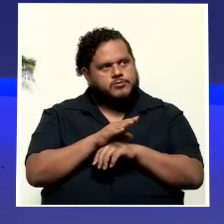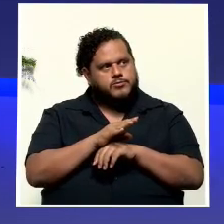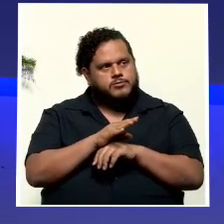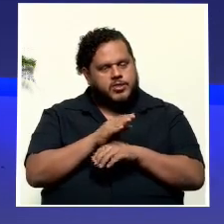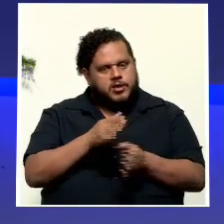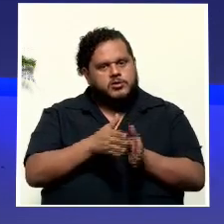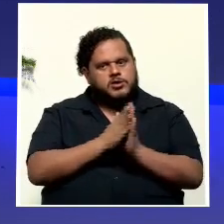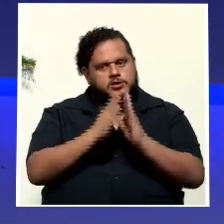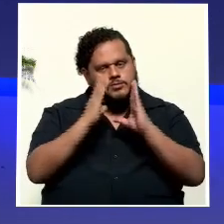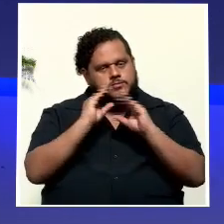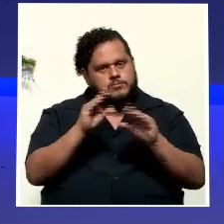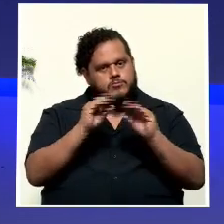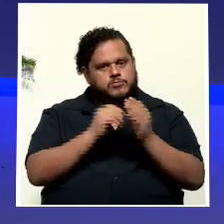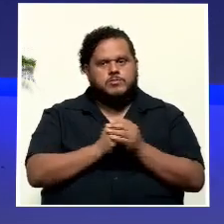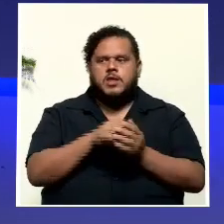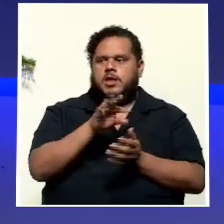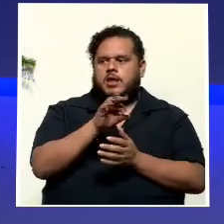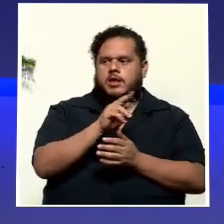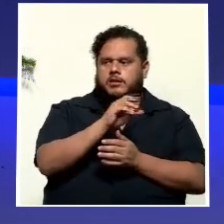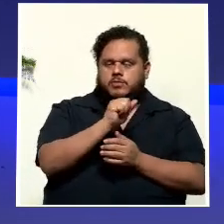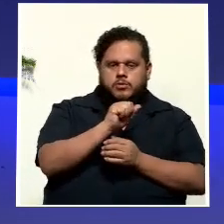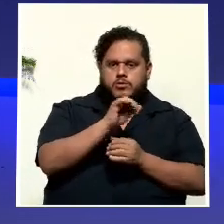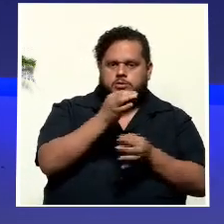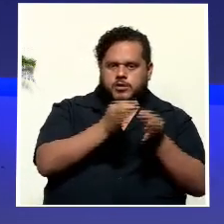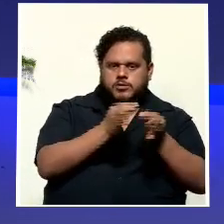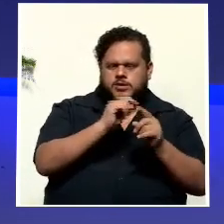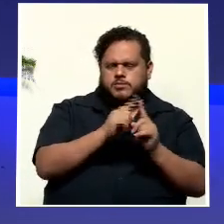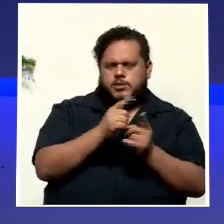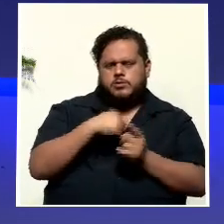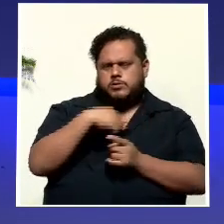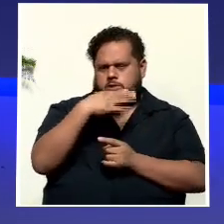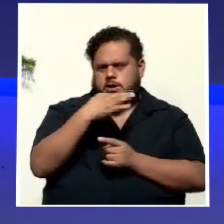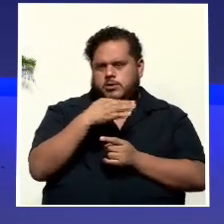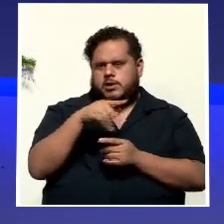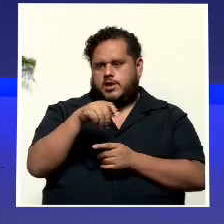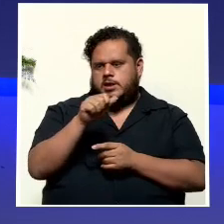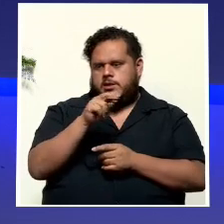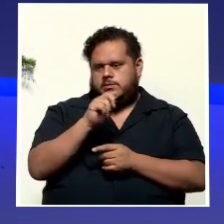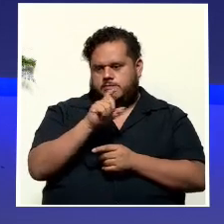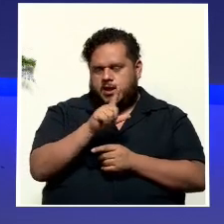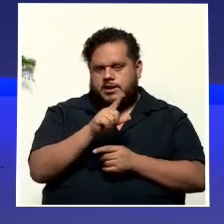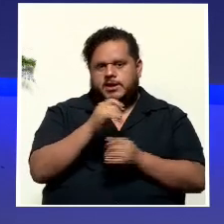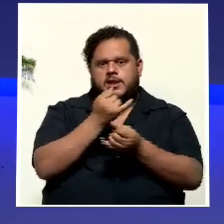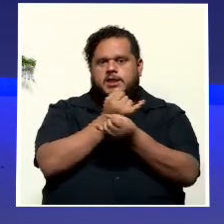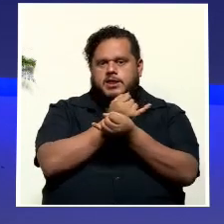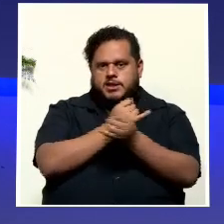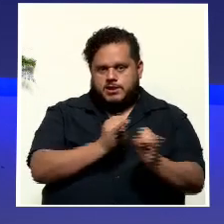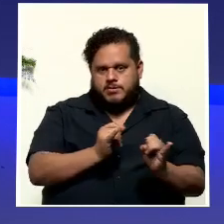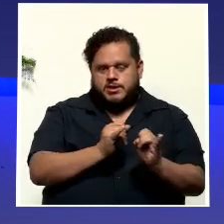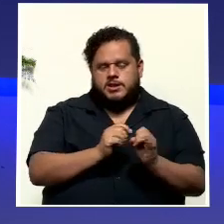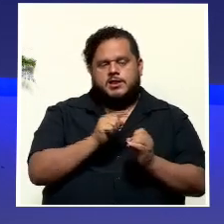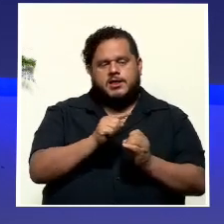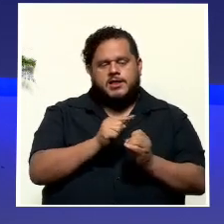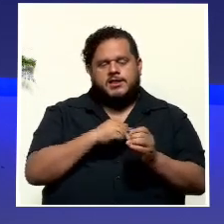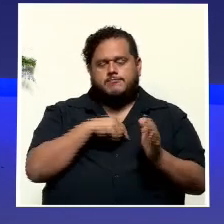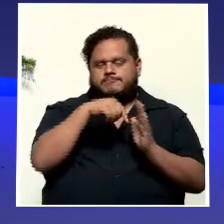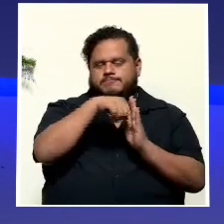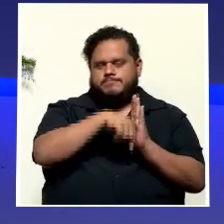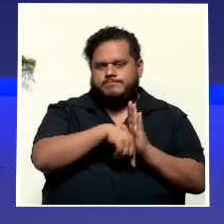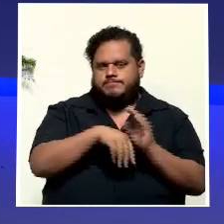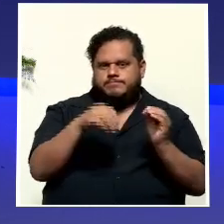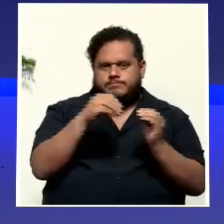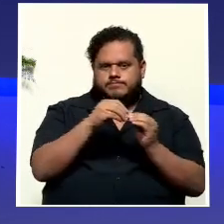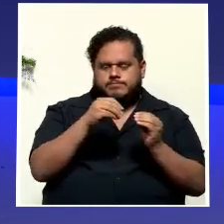solicitud de información, el foro de justicia, pero creo que el panel independiente es el que ha profundizado muchísimo